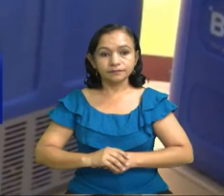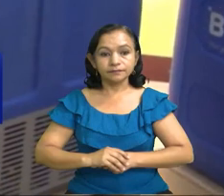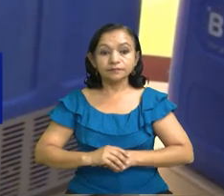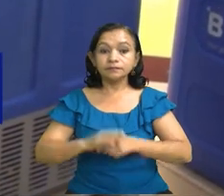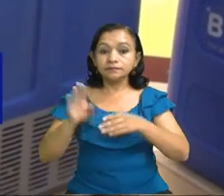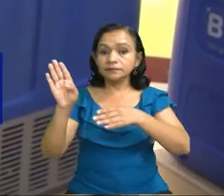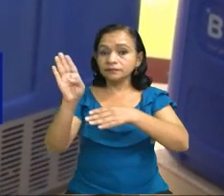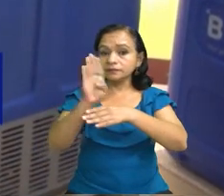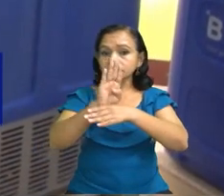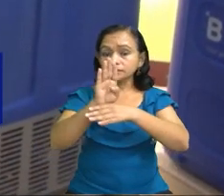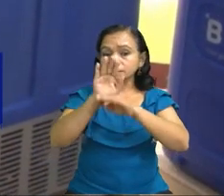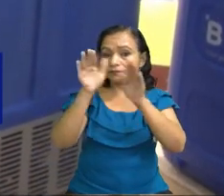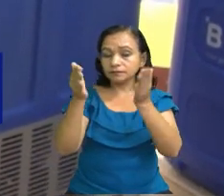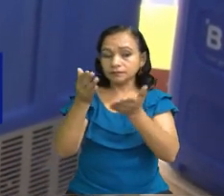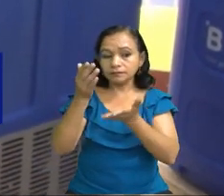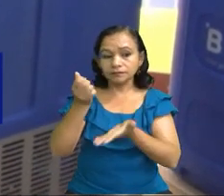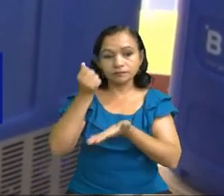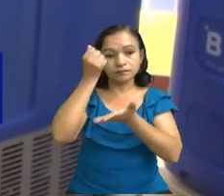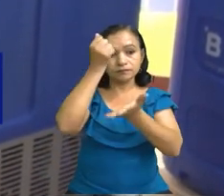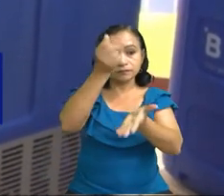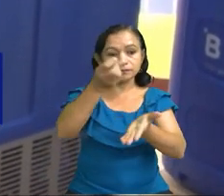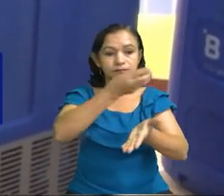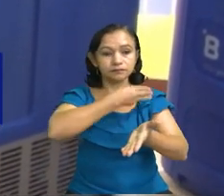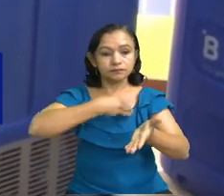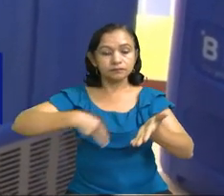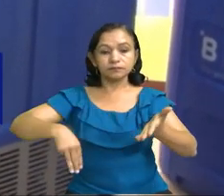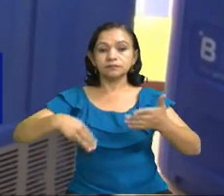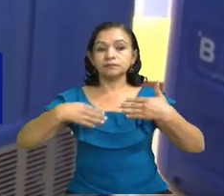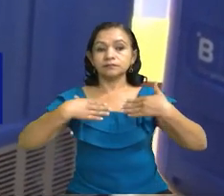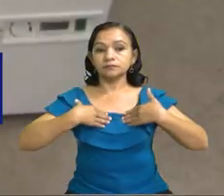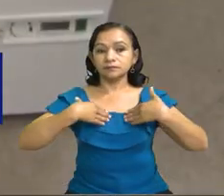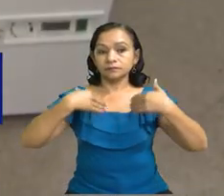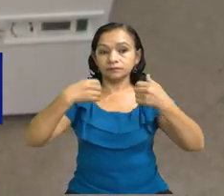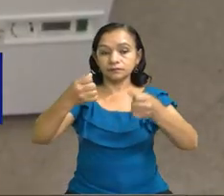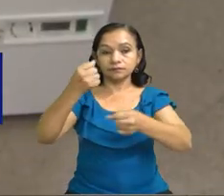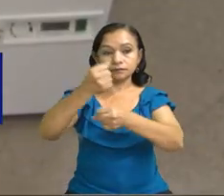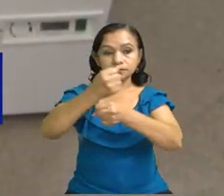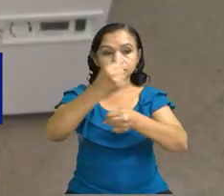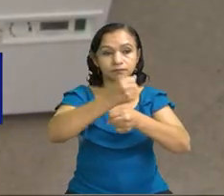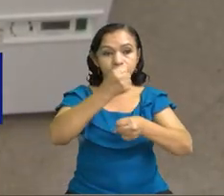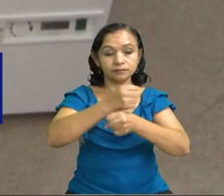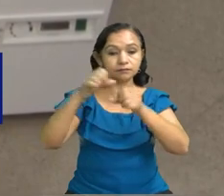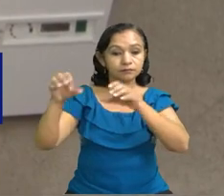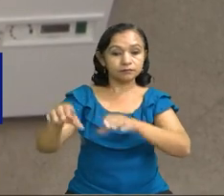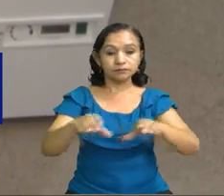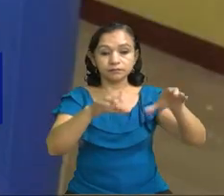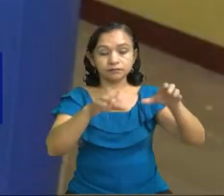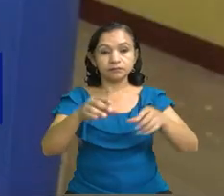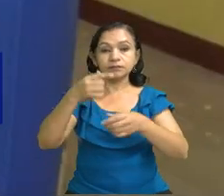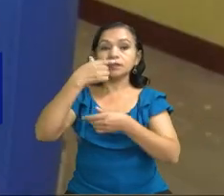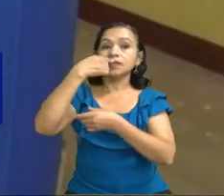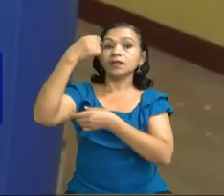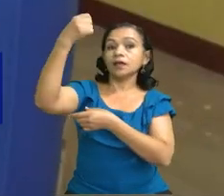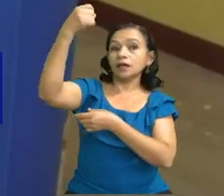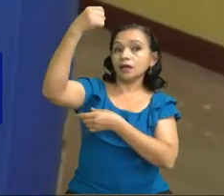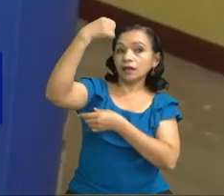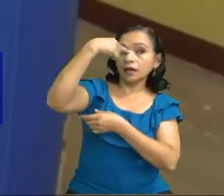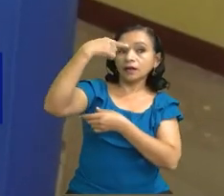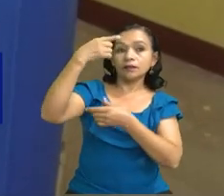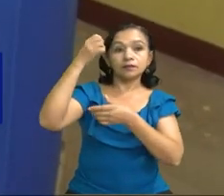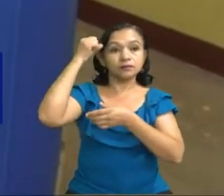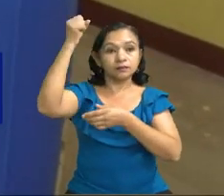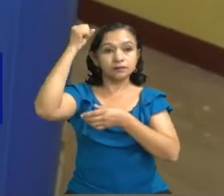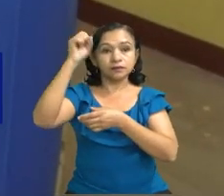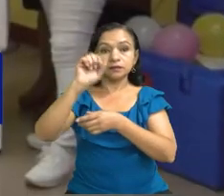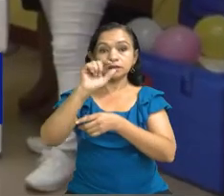Banco Mundial otorga premio al Ministerio de Salud por destacado trabajo en jornadas masivas de vacunación. El premio asciende a